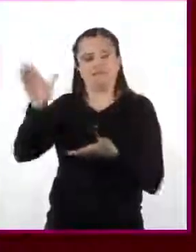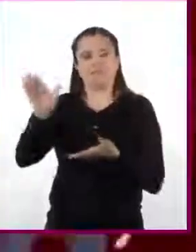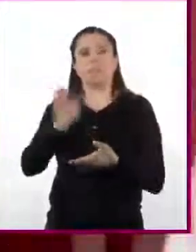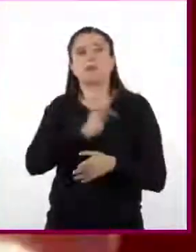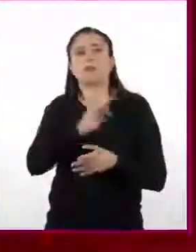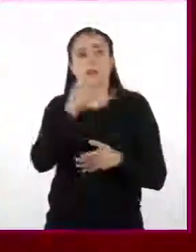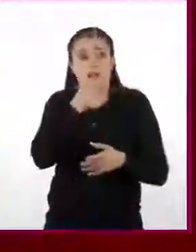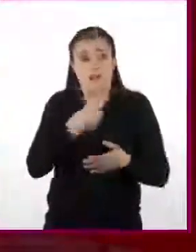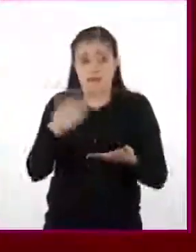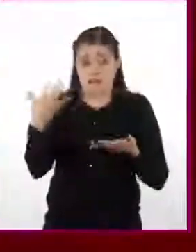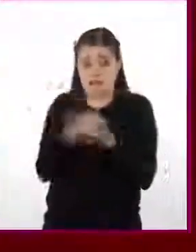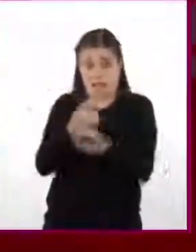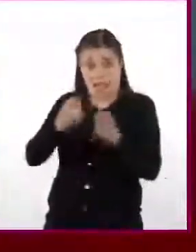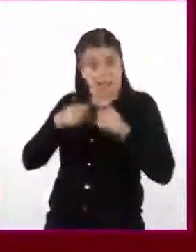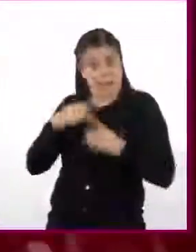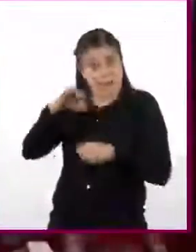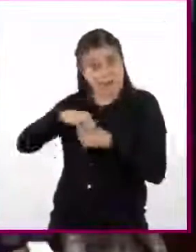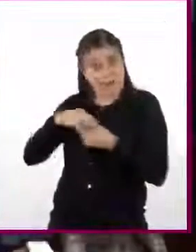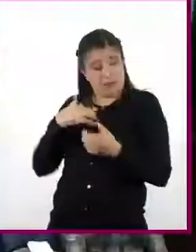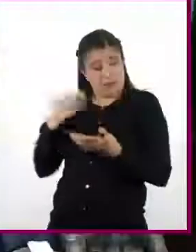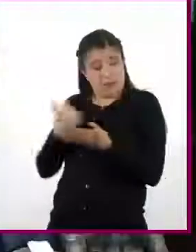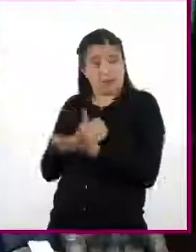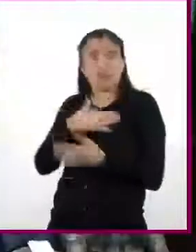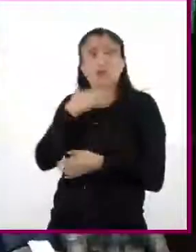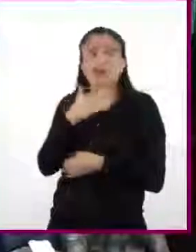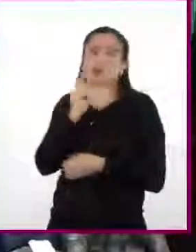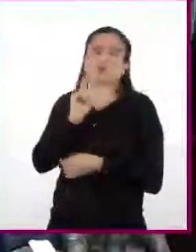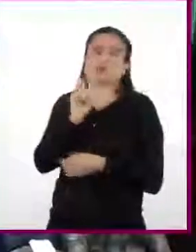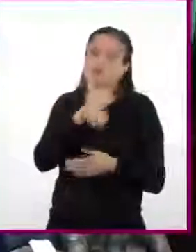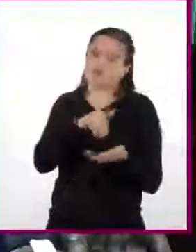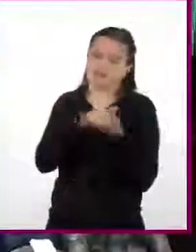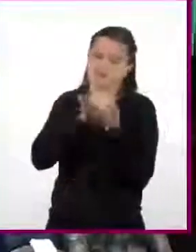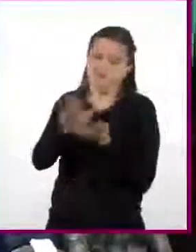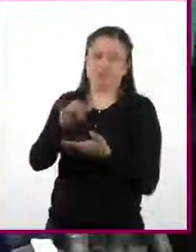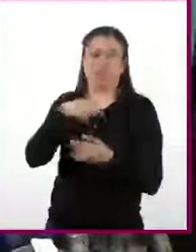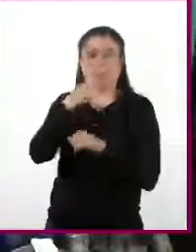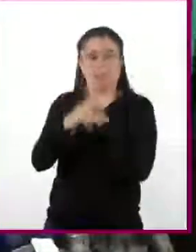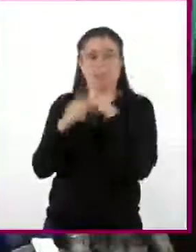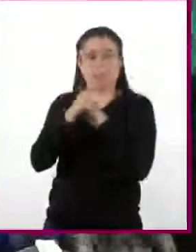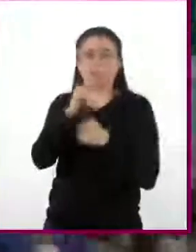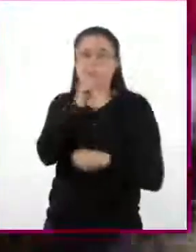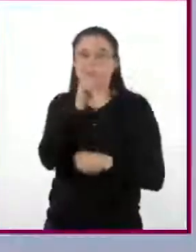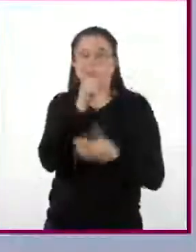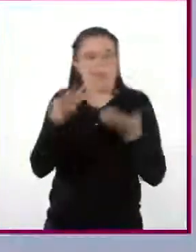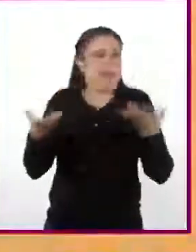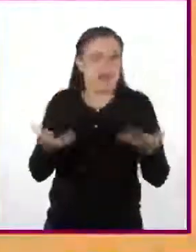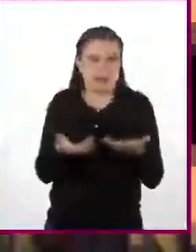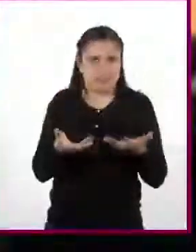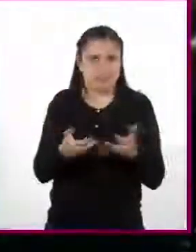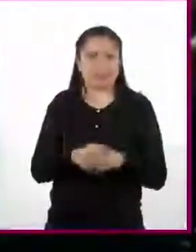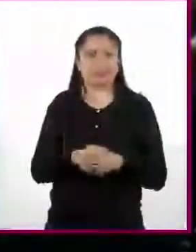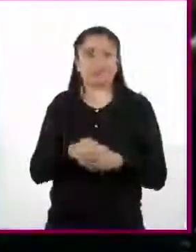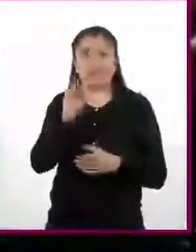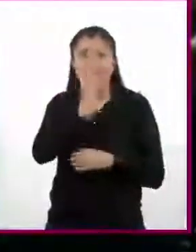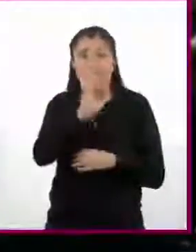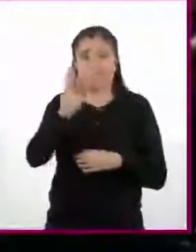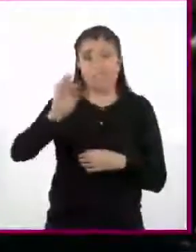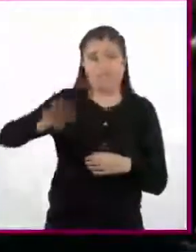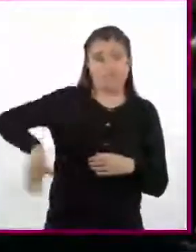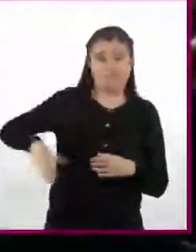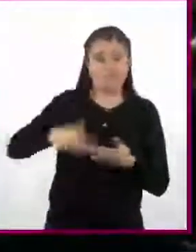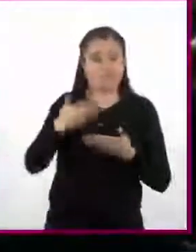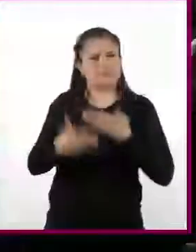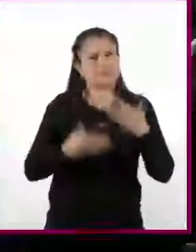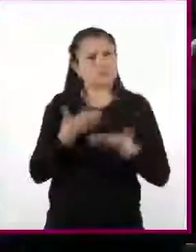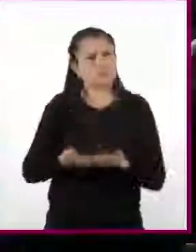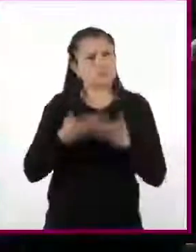haya ganado su puesto en elecciones legítimas, aunque en nuestro país todavía no se practica. En fecha reciente, se presentó